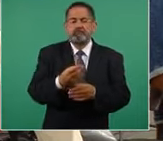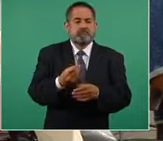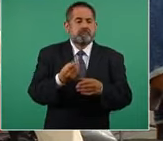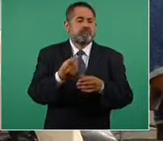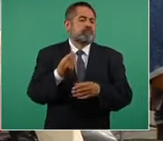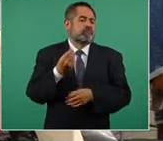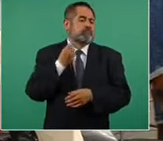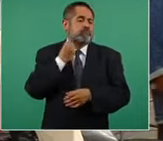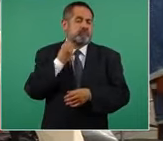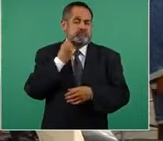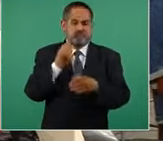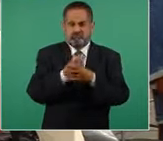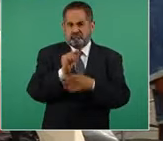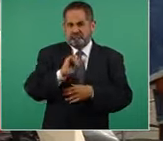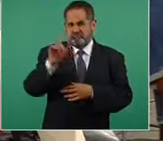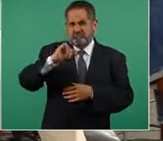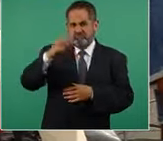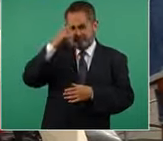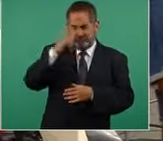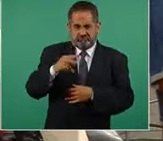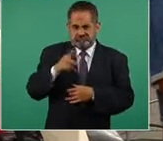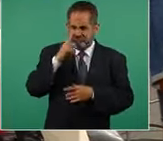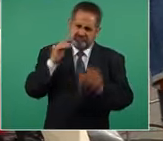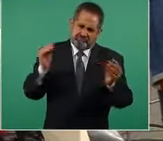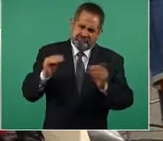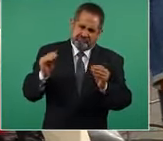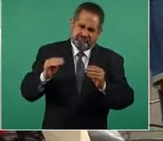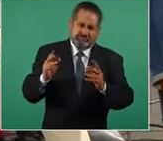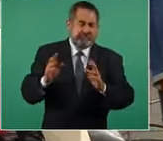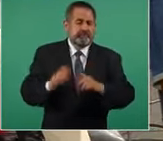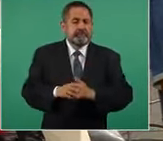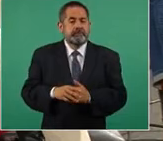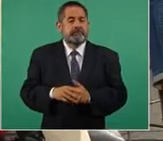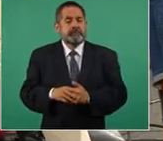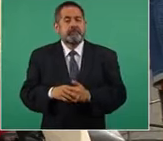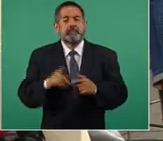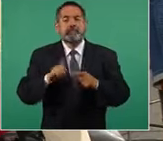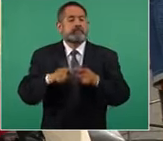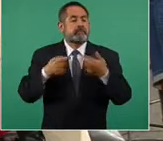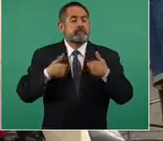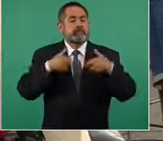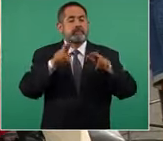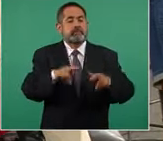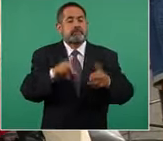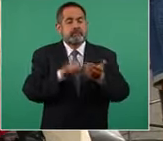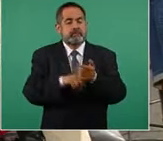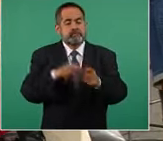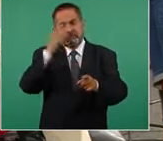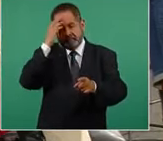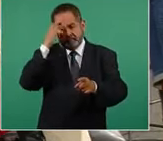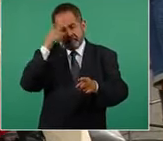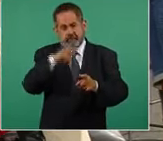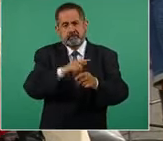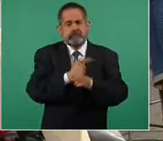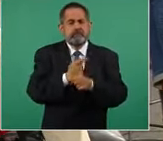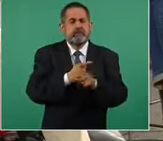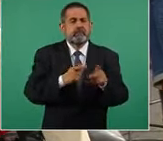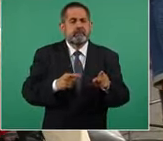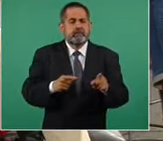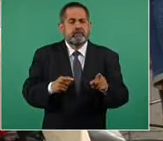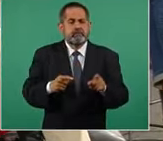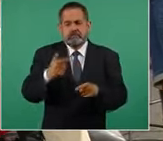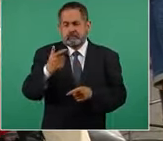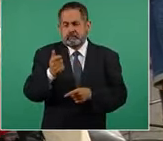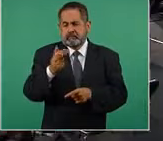fuertes aquí en México para dar la batalla y ya los está representando, usted lo debe conocer, al licenciado